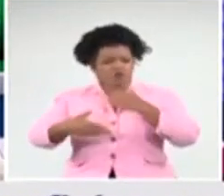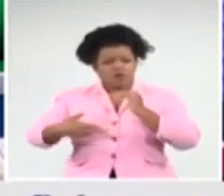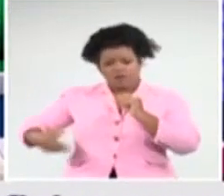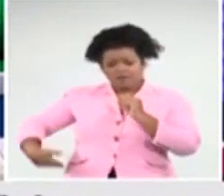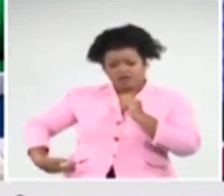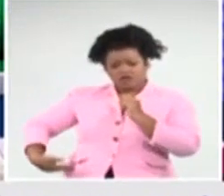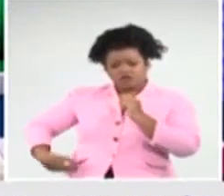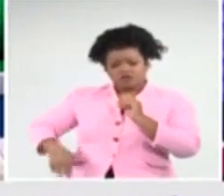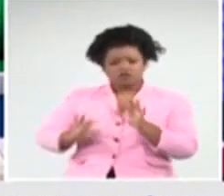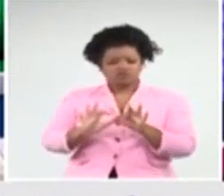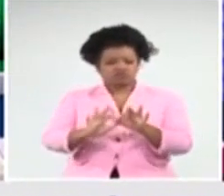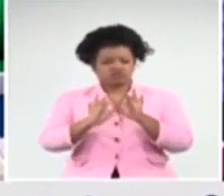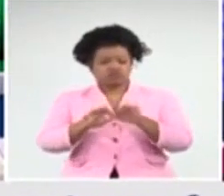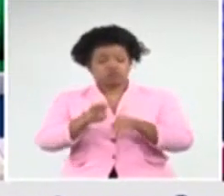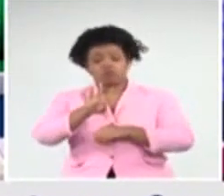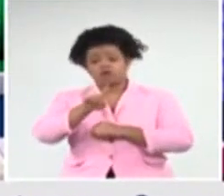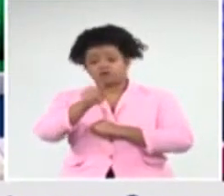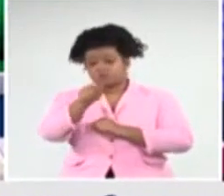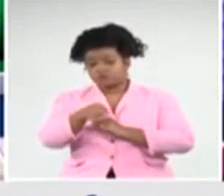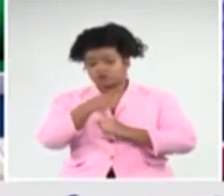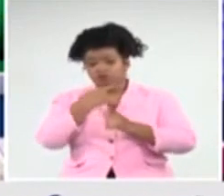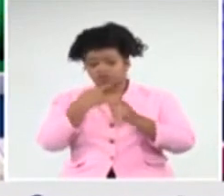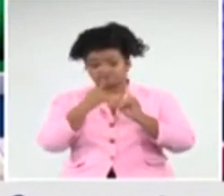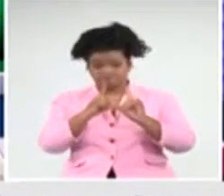crónica 4 de los fallecidos,